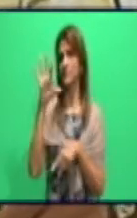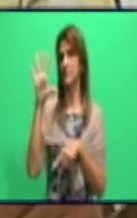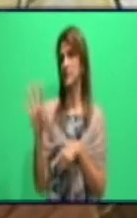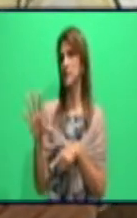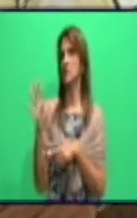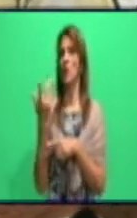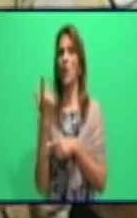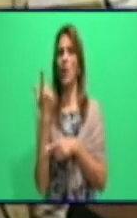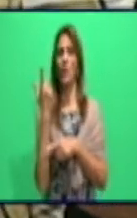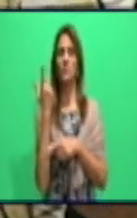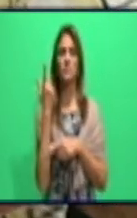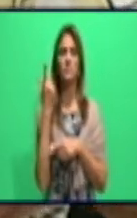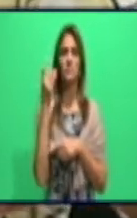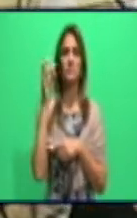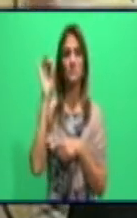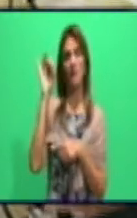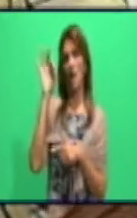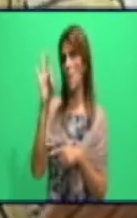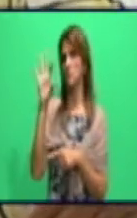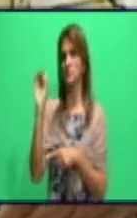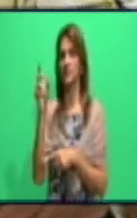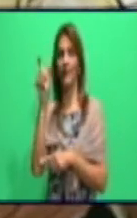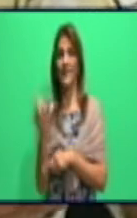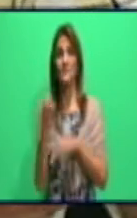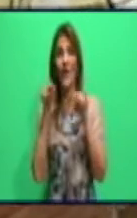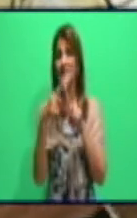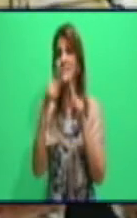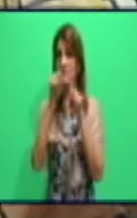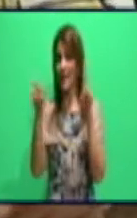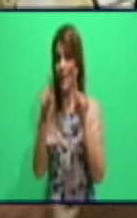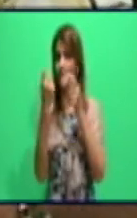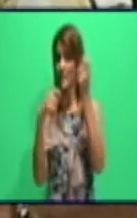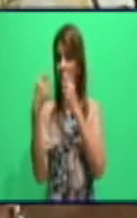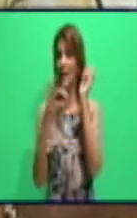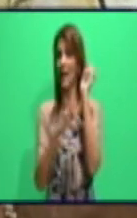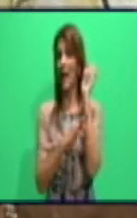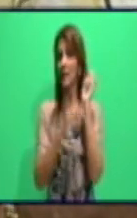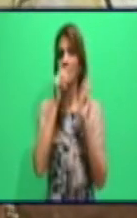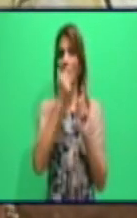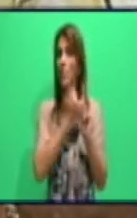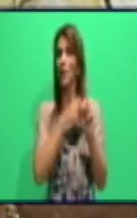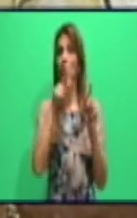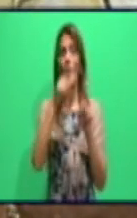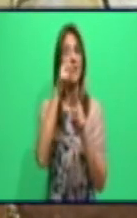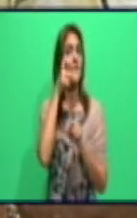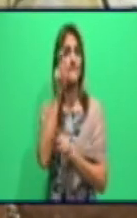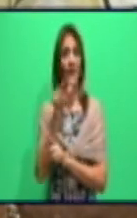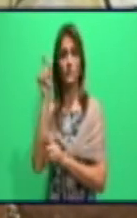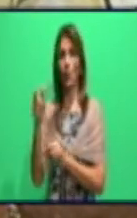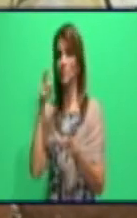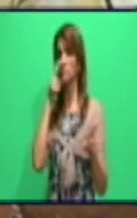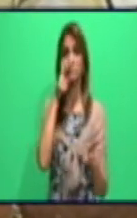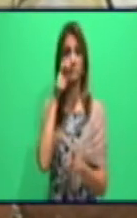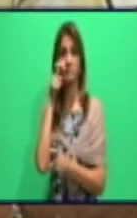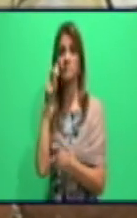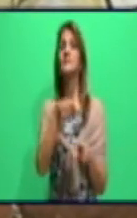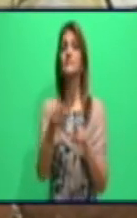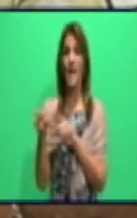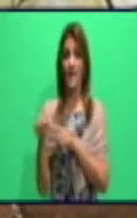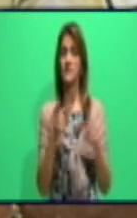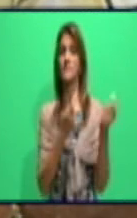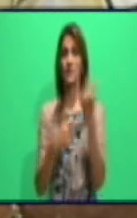porque este es un tema que vamos a de seguimiento a partir de las quejas continuas de la población en el sector estatal en